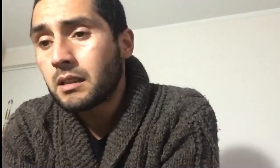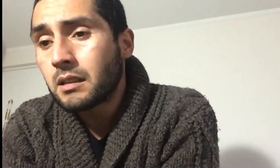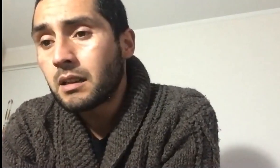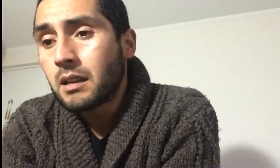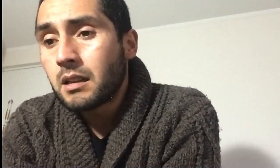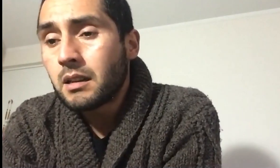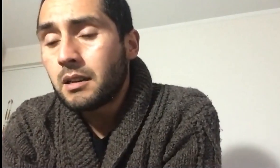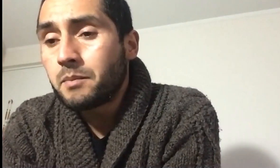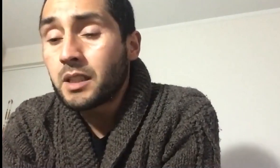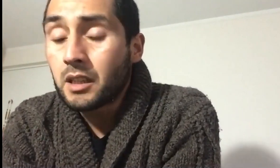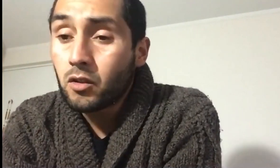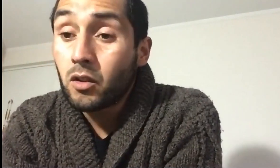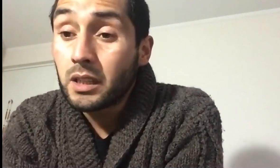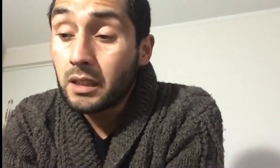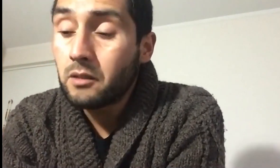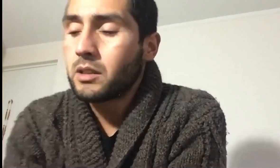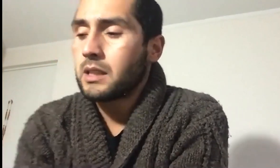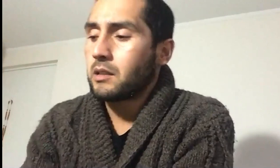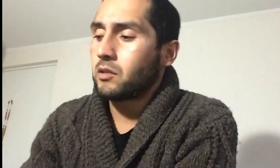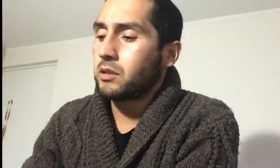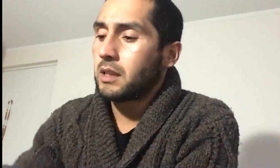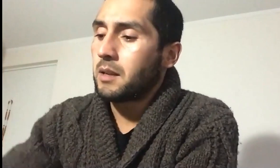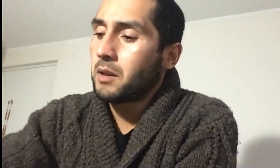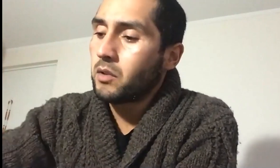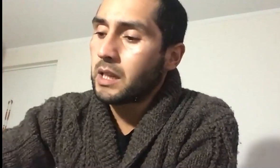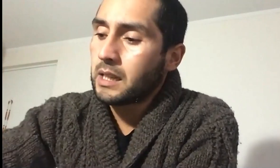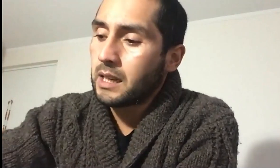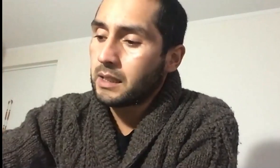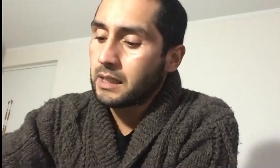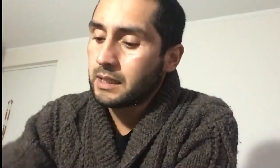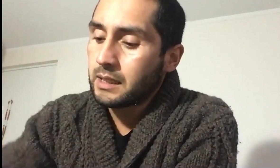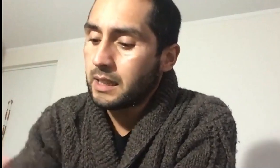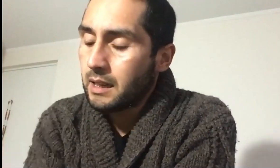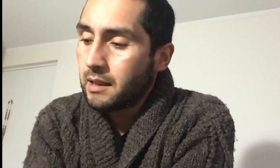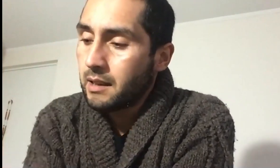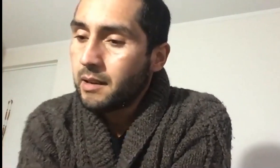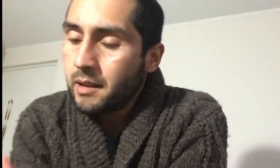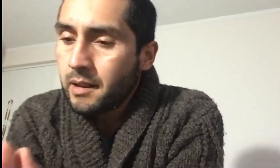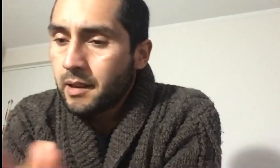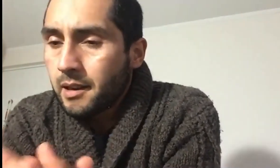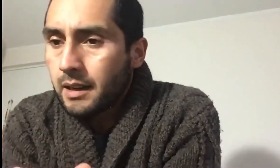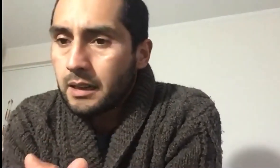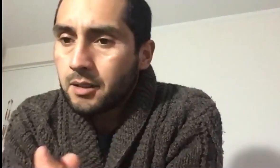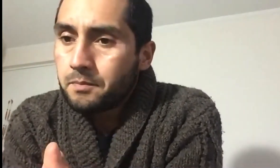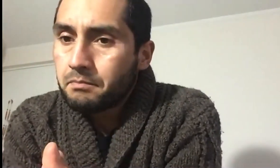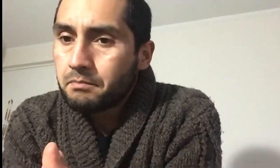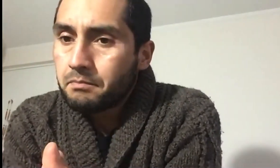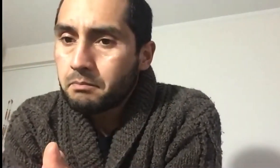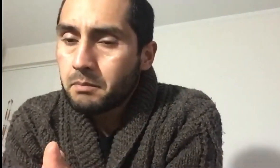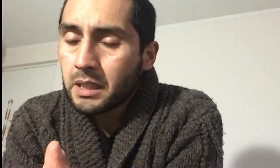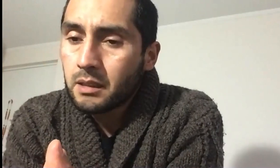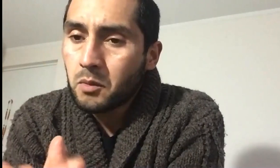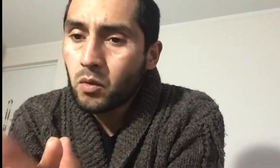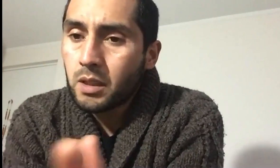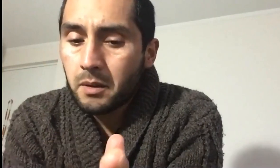tienen deterioro cognitivo, ¿ya? Entonces espero que esta cátedra sea ah,